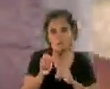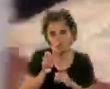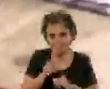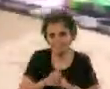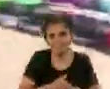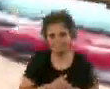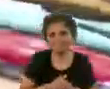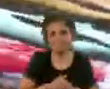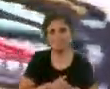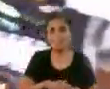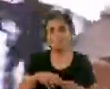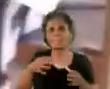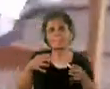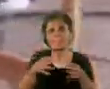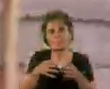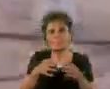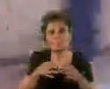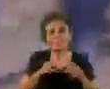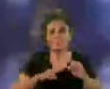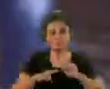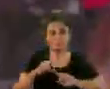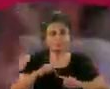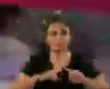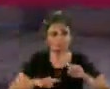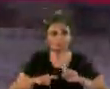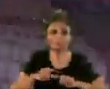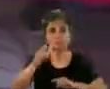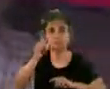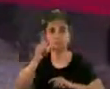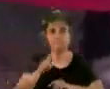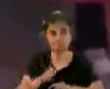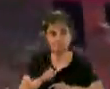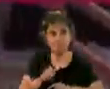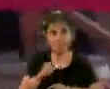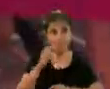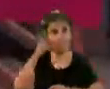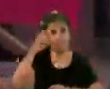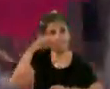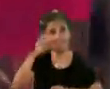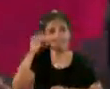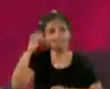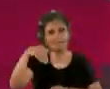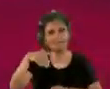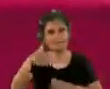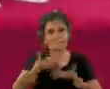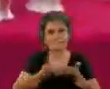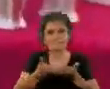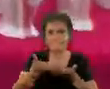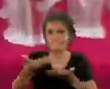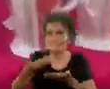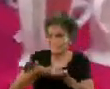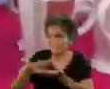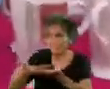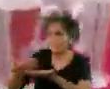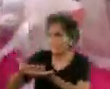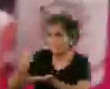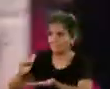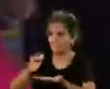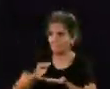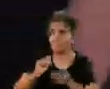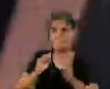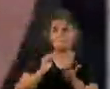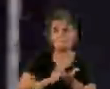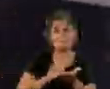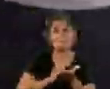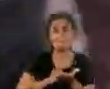área de coordinación de actividad que está a cargo de Germán Aime, que él hace recepción de todas las solicitudes, y a su vez también tenemos códigos QR que están en